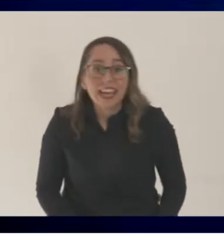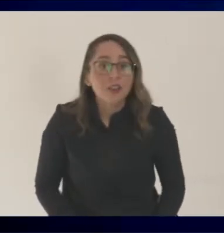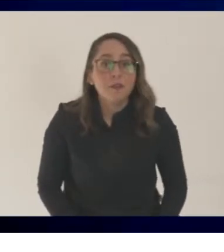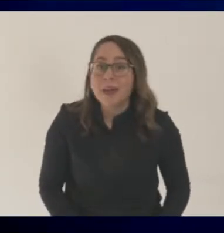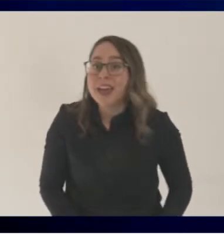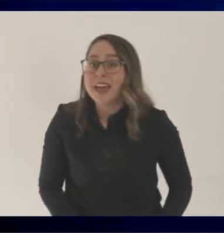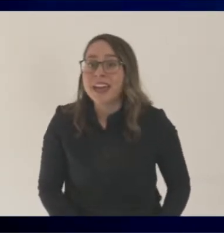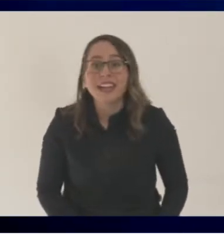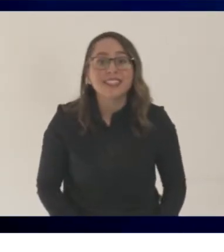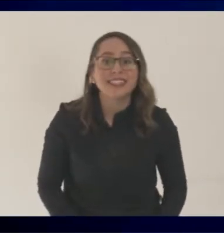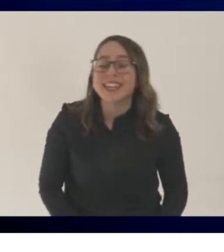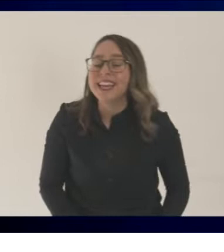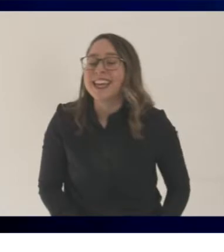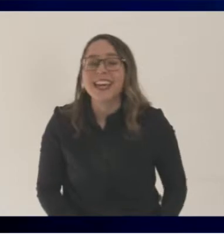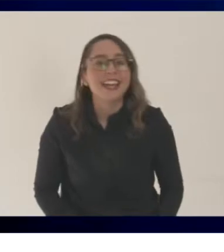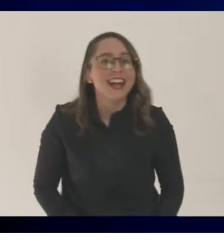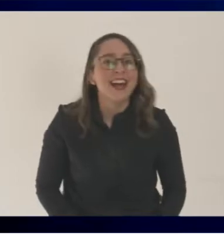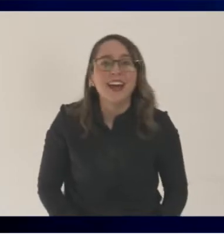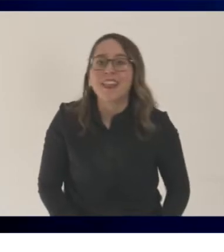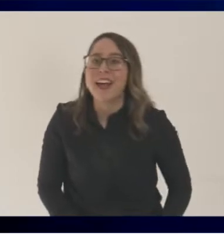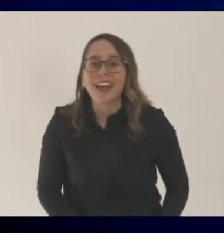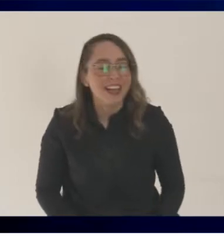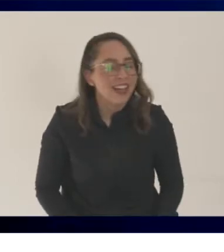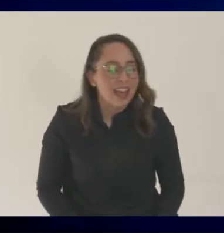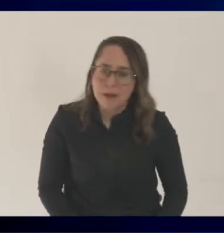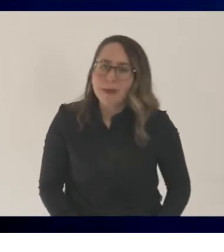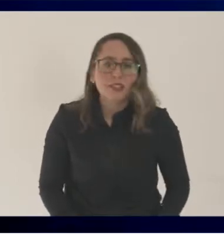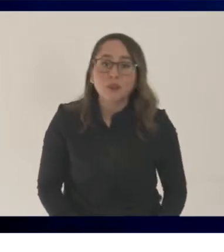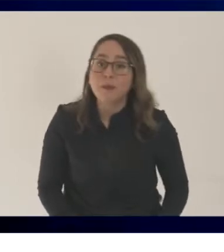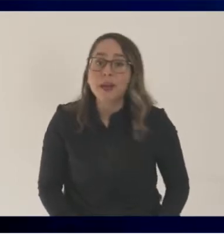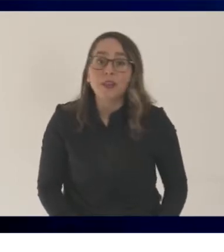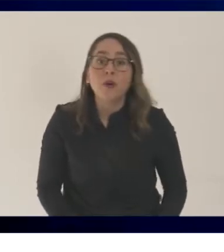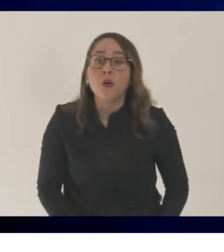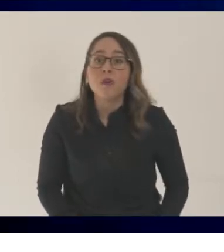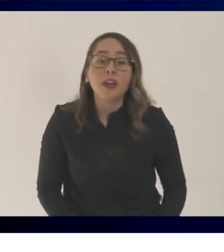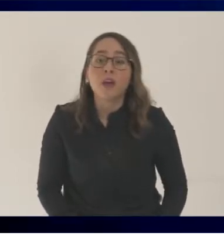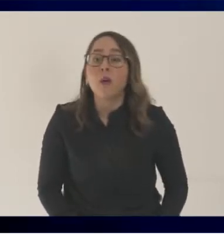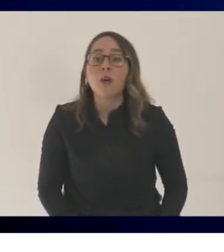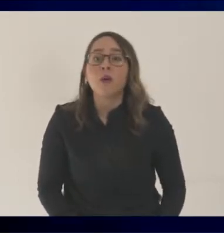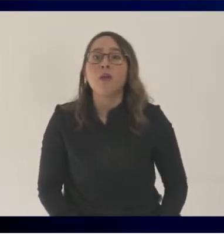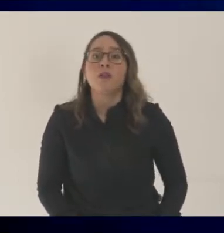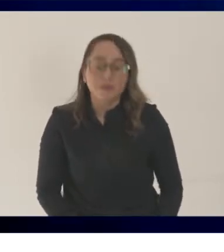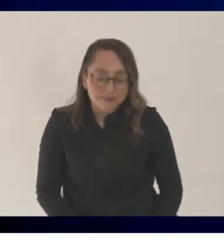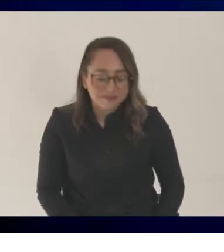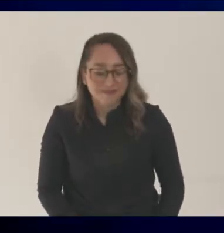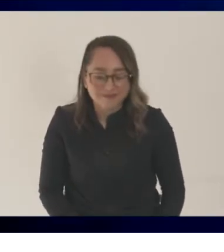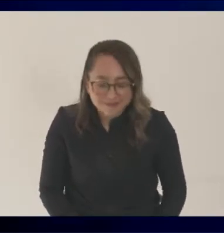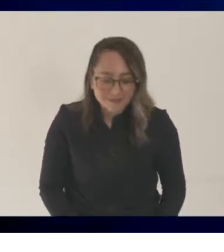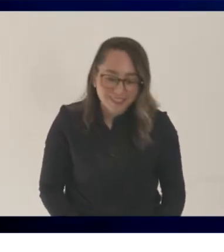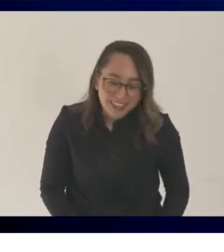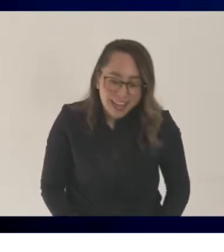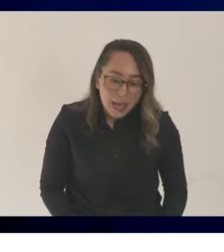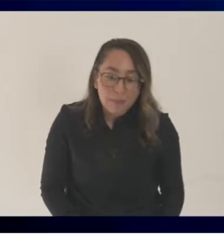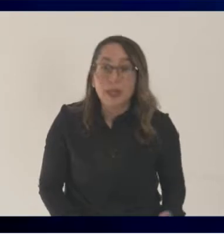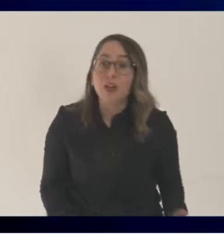Sé que no merecía nada, mas tu perdón llegó.